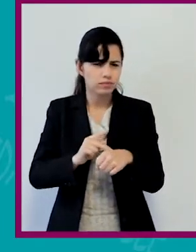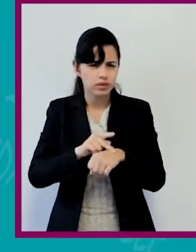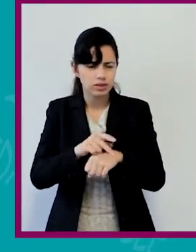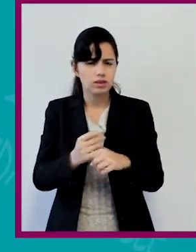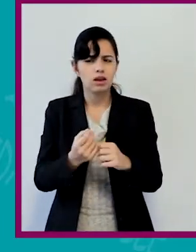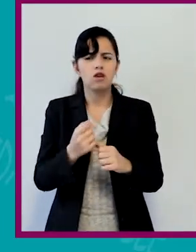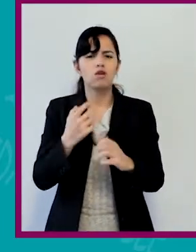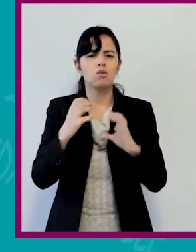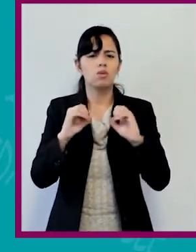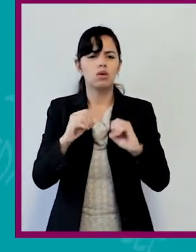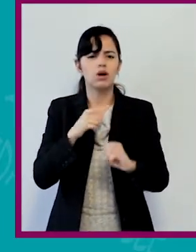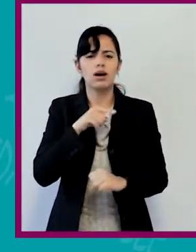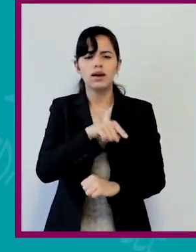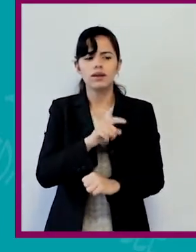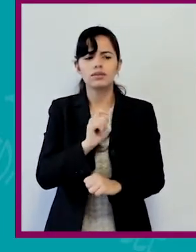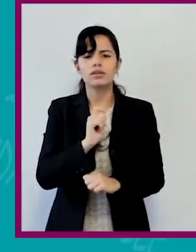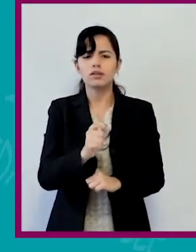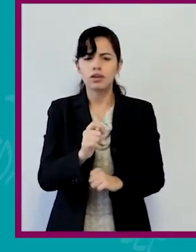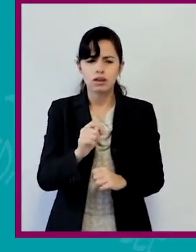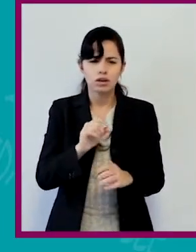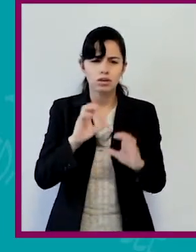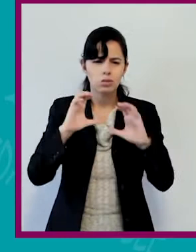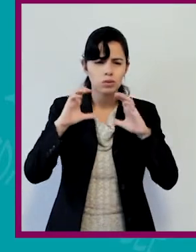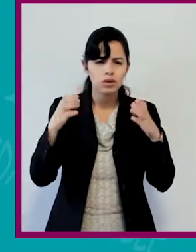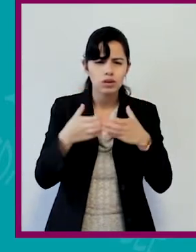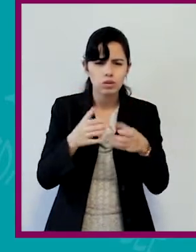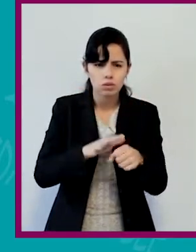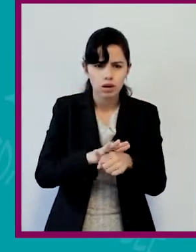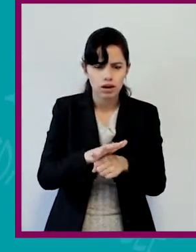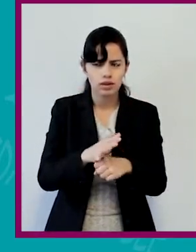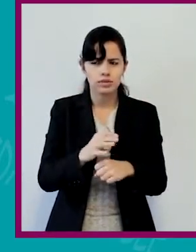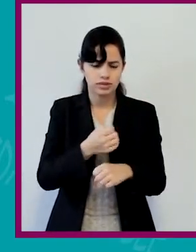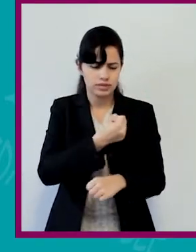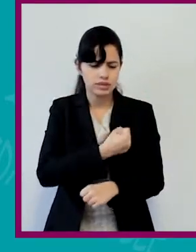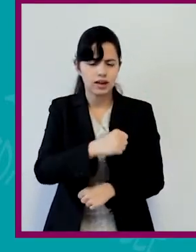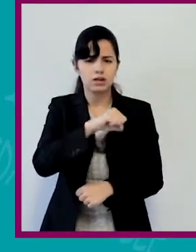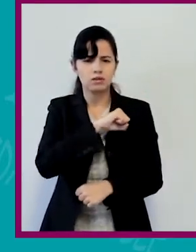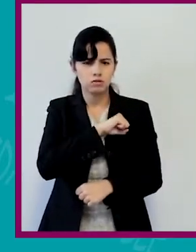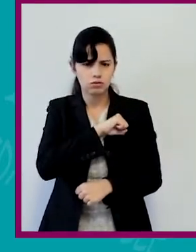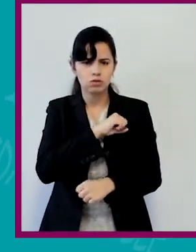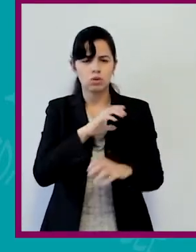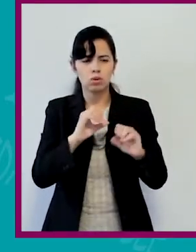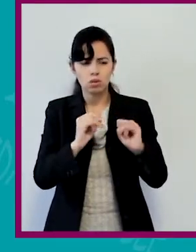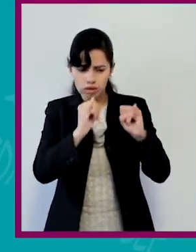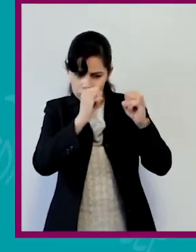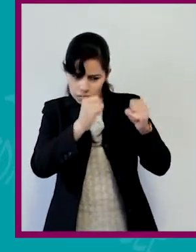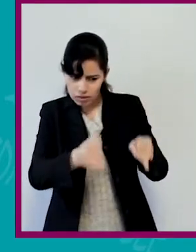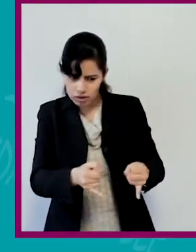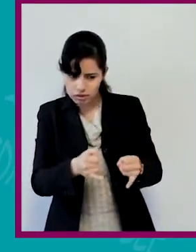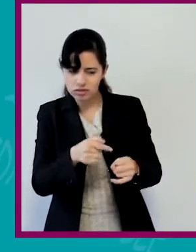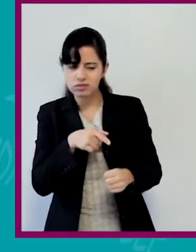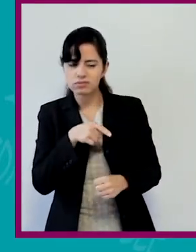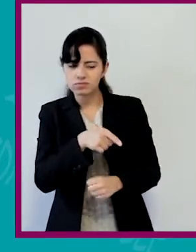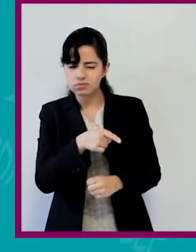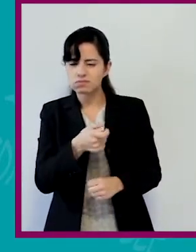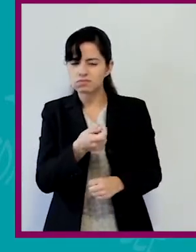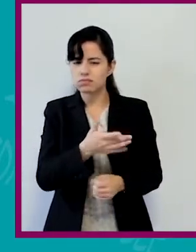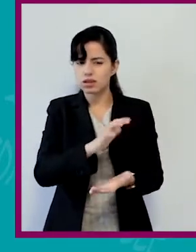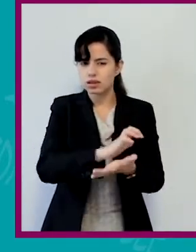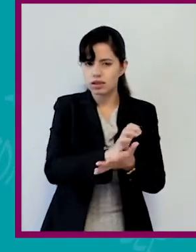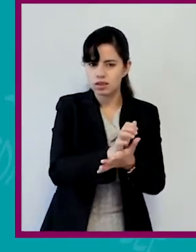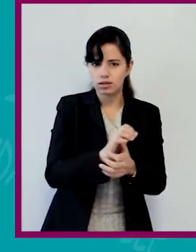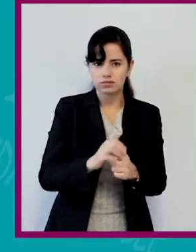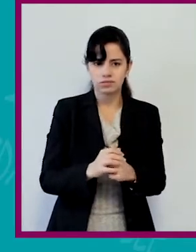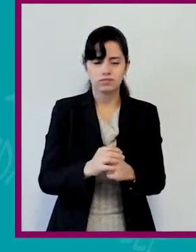salud, por apariencia. Es decir, hay campos de la realidad personal, de la realidad